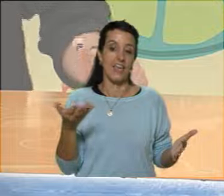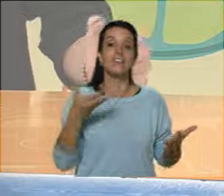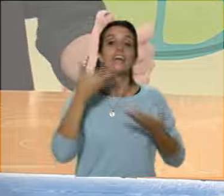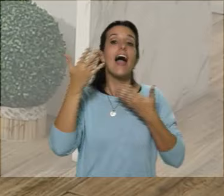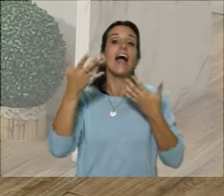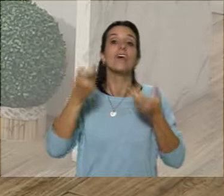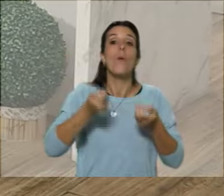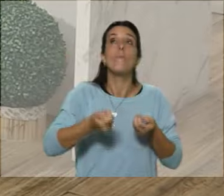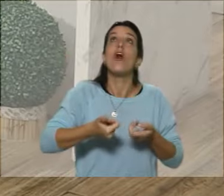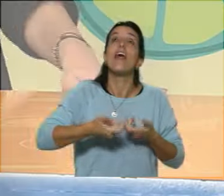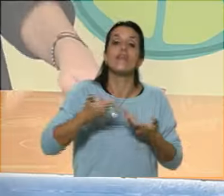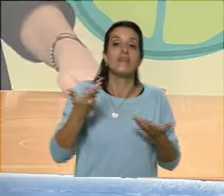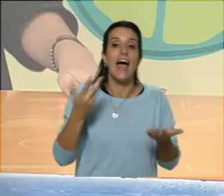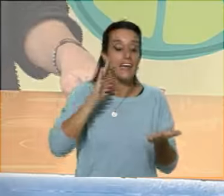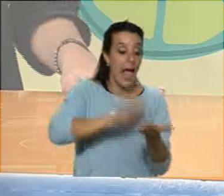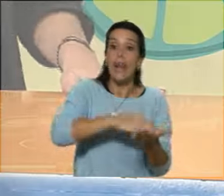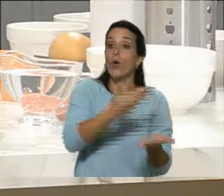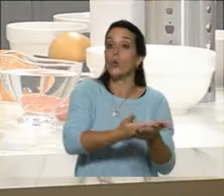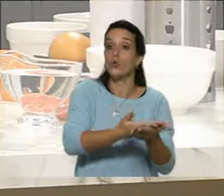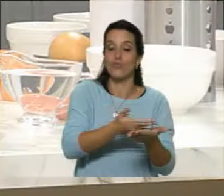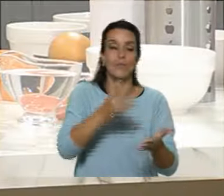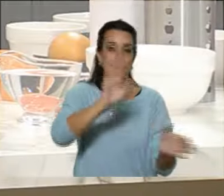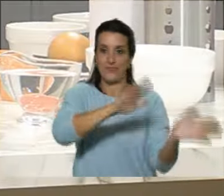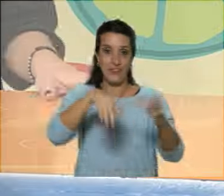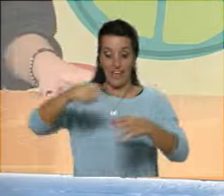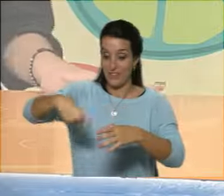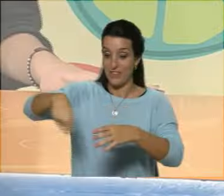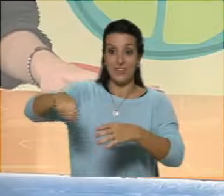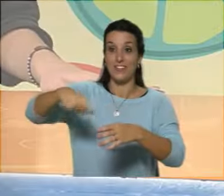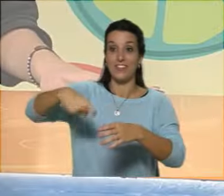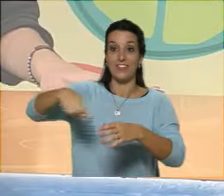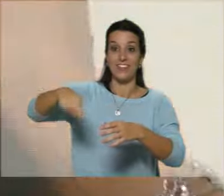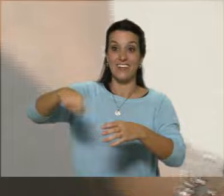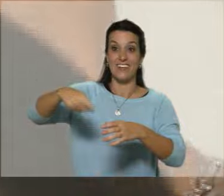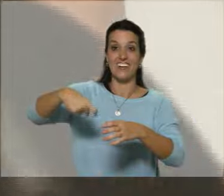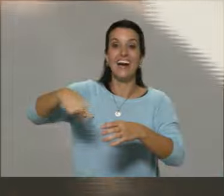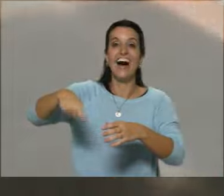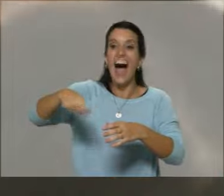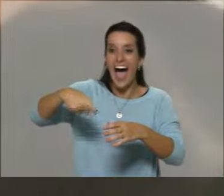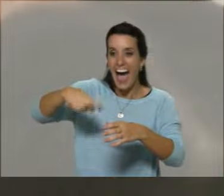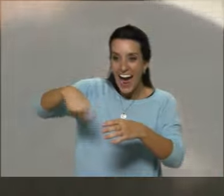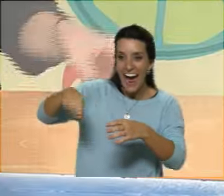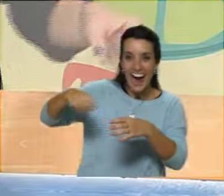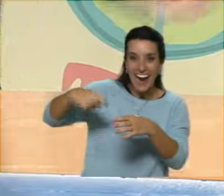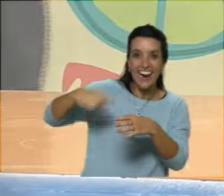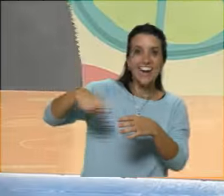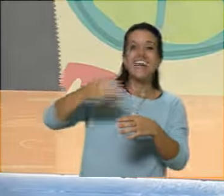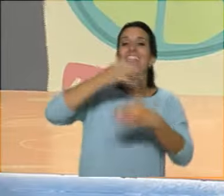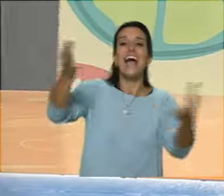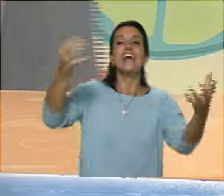la moneda, fuera cara o cruz. Seguimos batiendo. Seguimos mezclando. Y